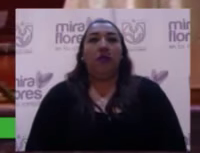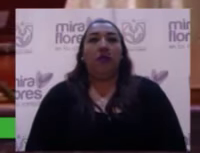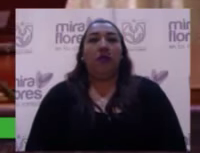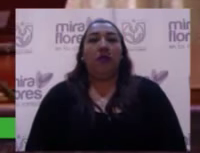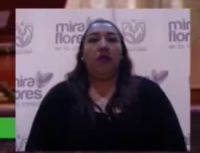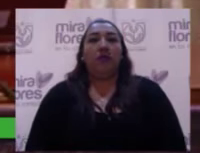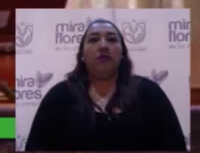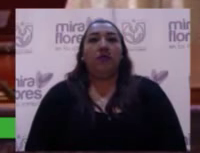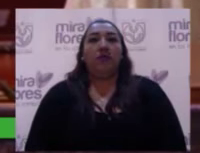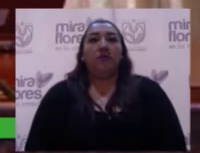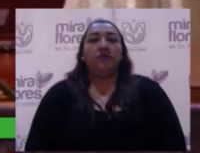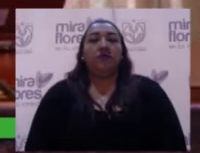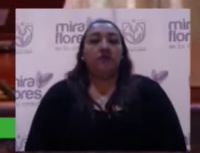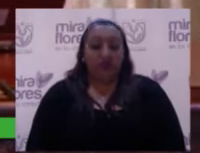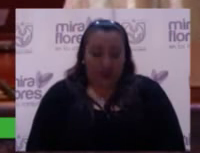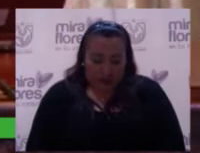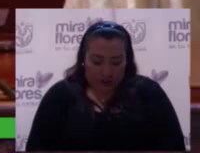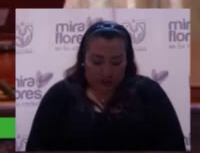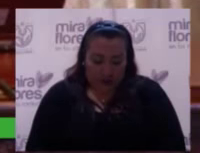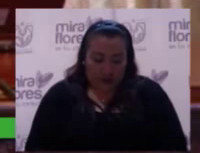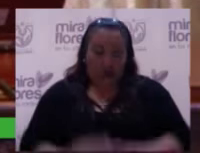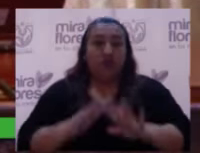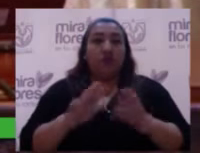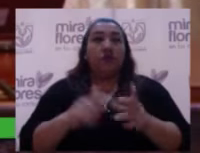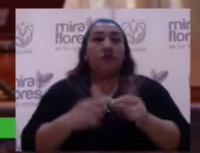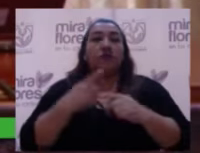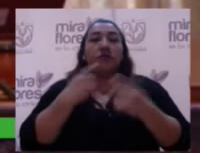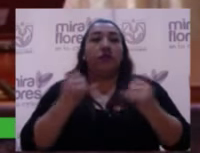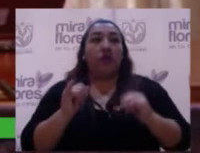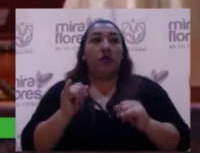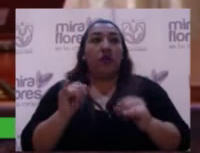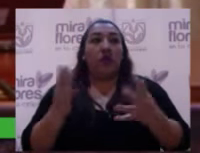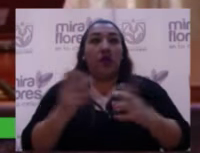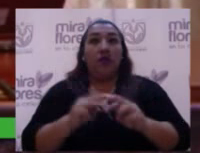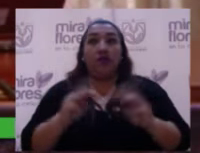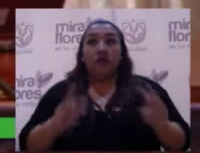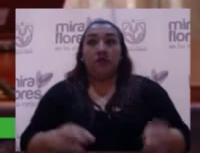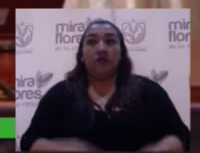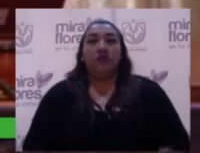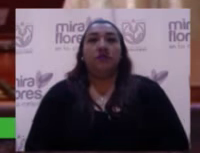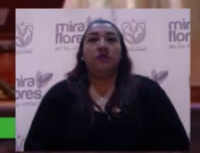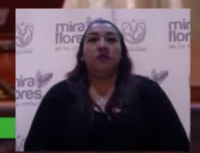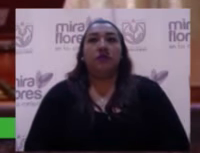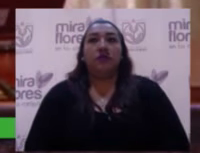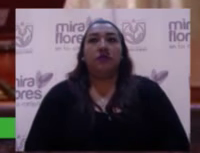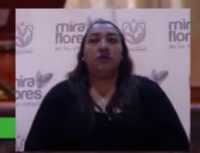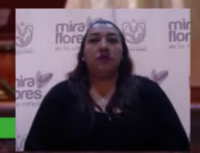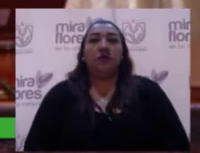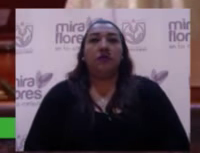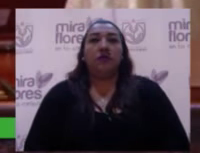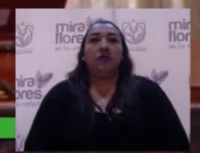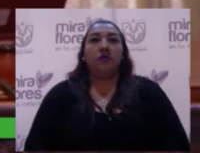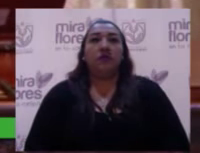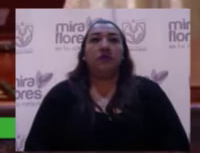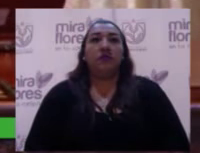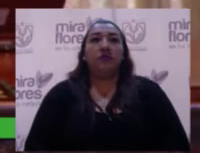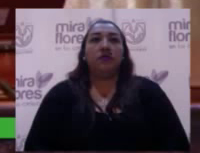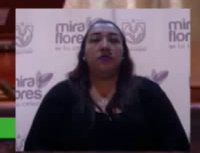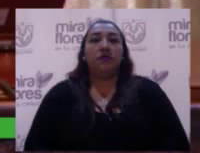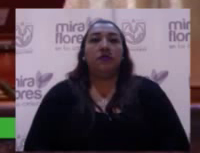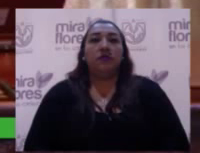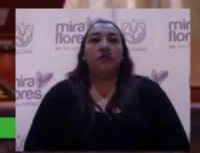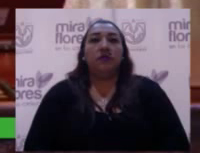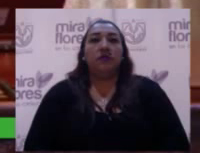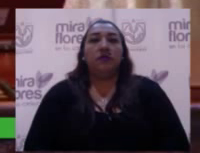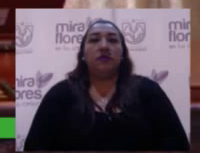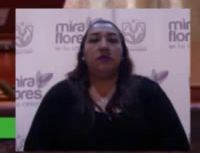alcalde. No habiendo pedidos por escrito, vamos a lo que es sección informes. ¿Algún informe en mesa de algún miembro del Consejo? No